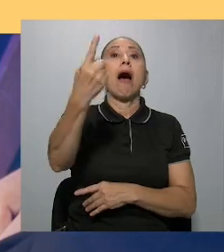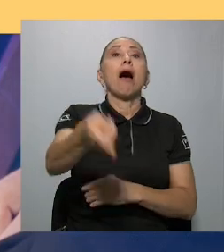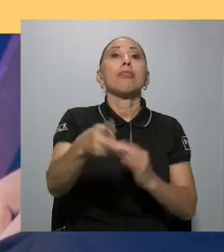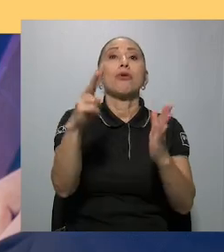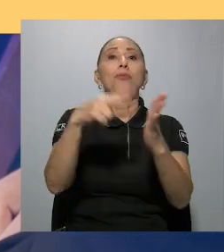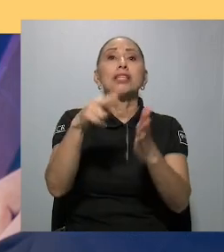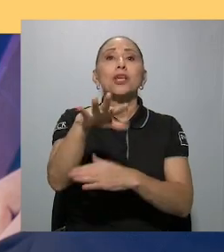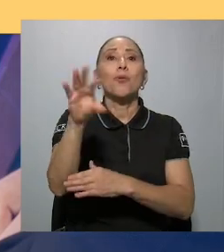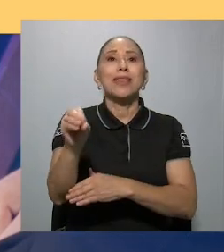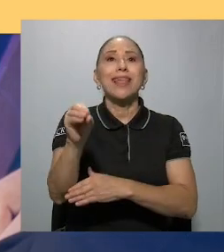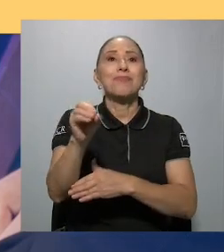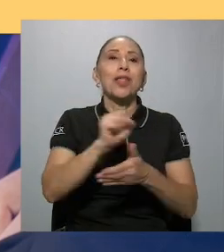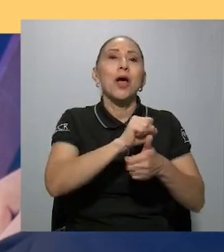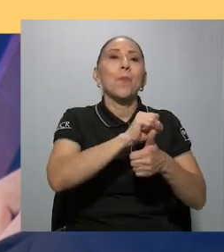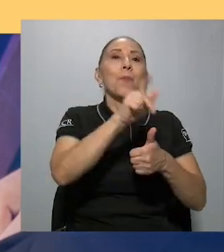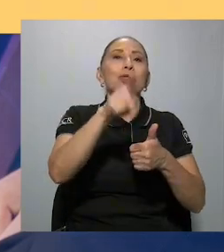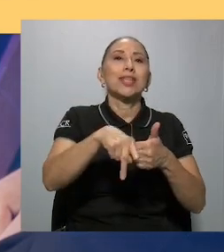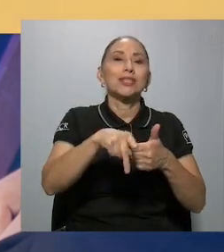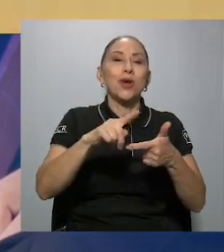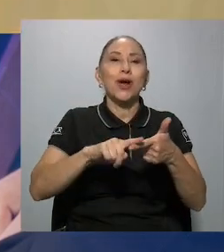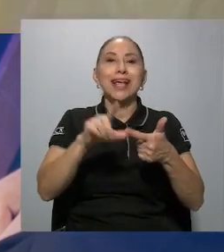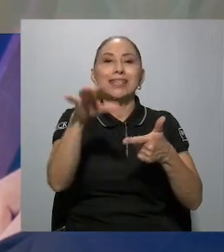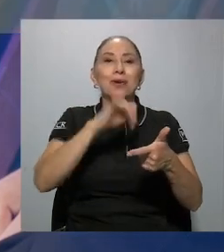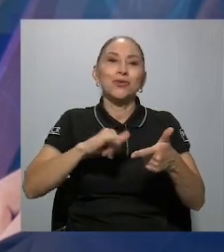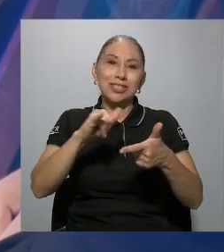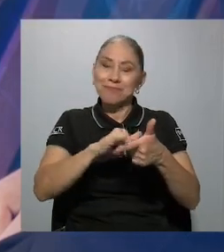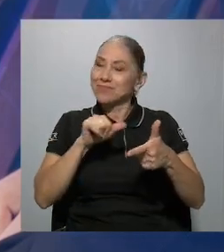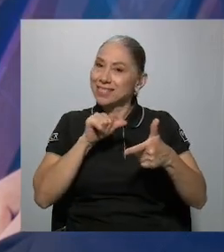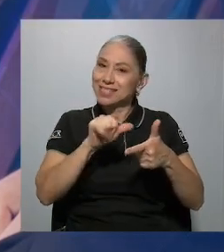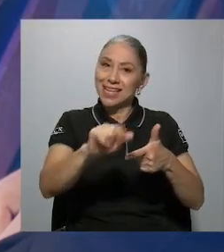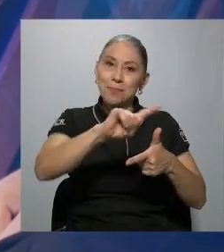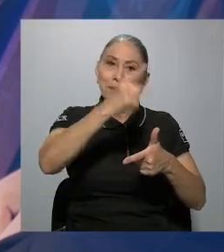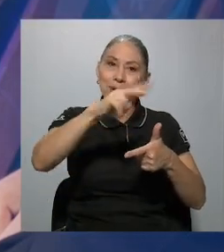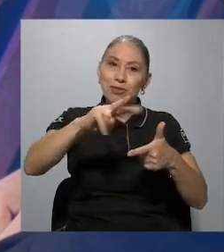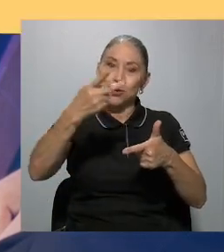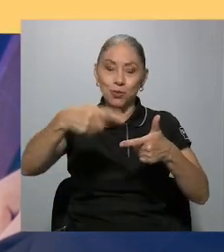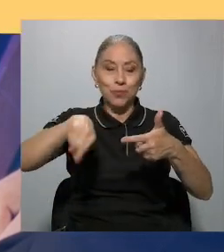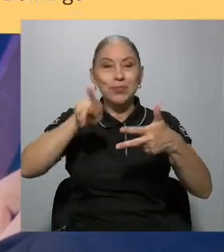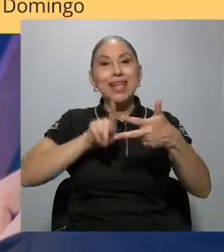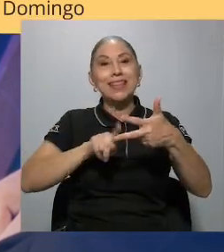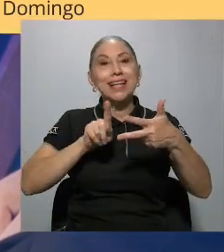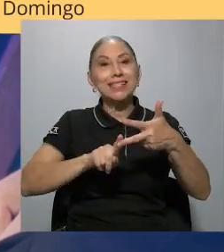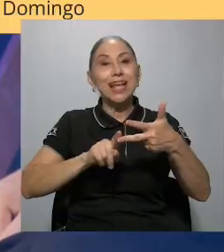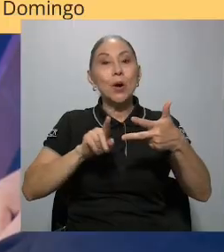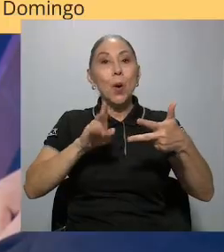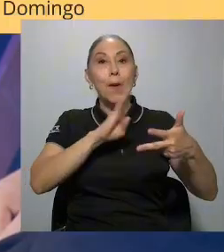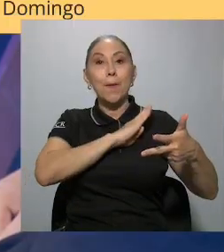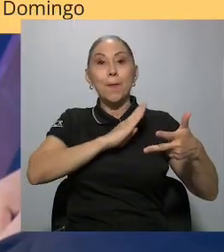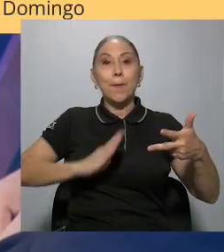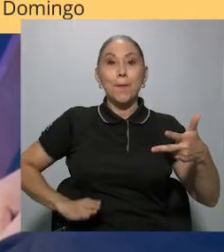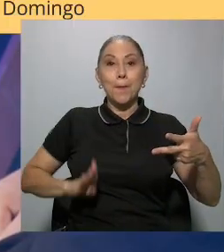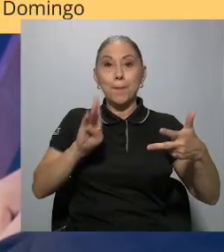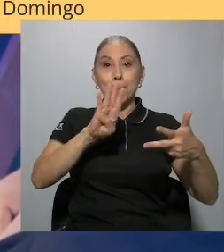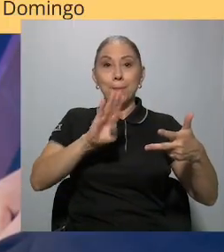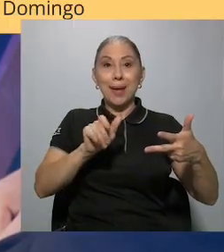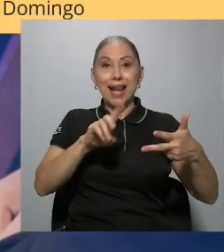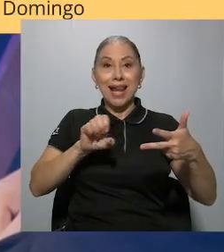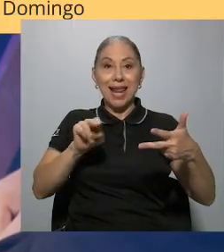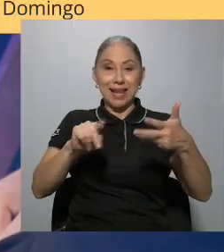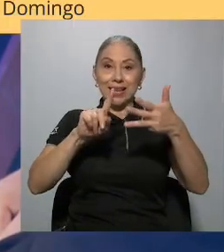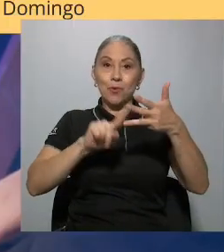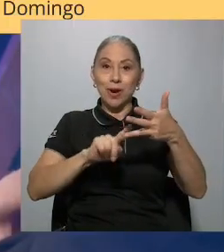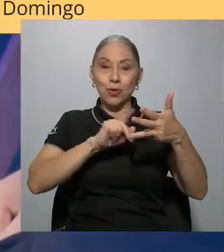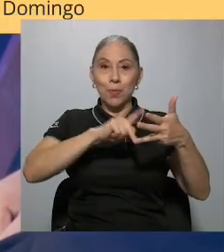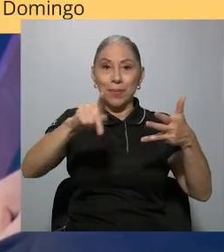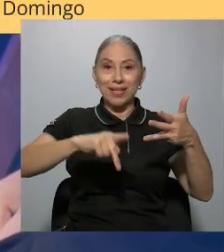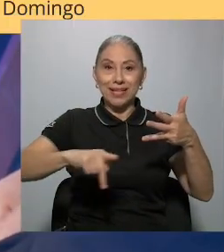en el 2025. Para el 2050, Montes de Oca y San José siguen estando en primero y segundo lugar. En el tercero